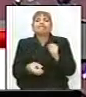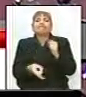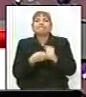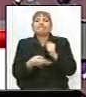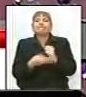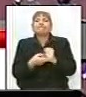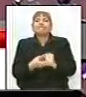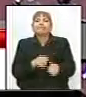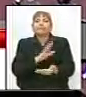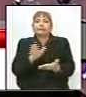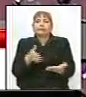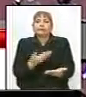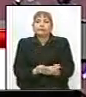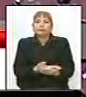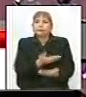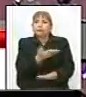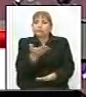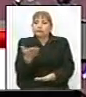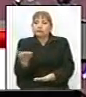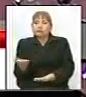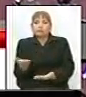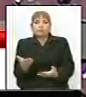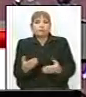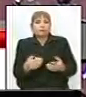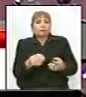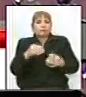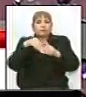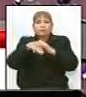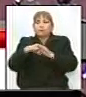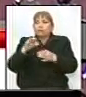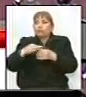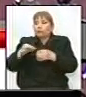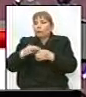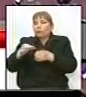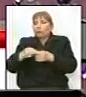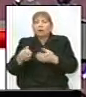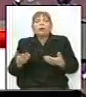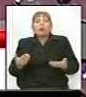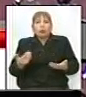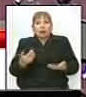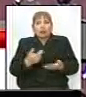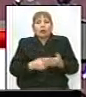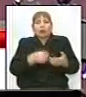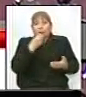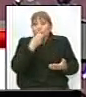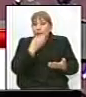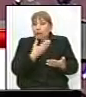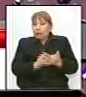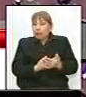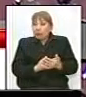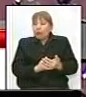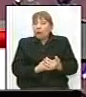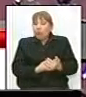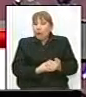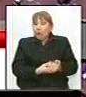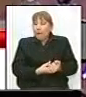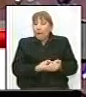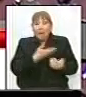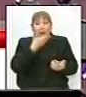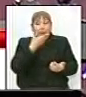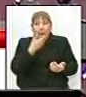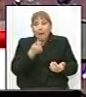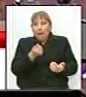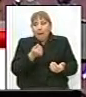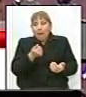garantiza sobre todo a todos los candidatos del interior del país de que se va a llevar una campaña, o mejor